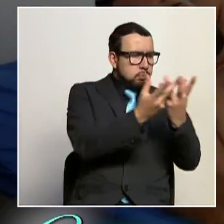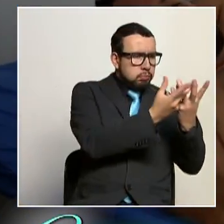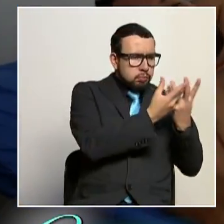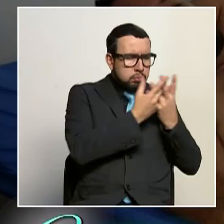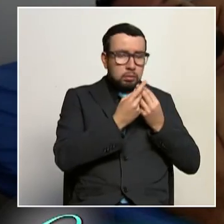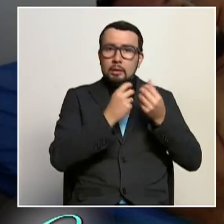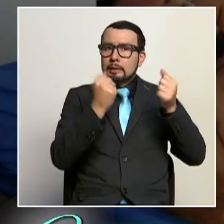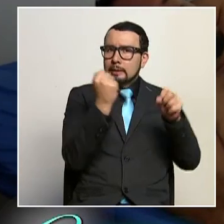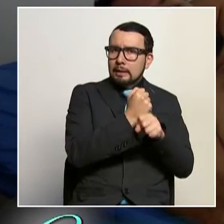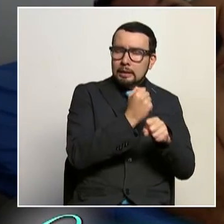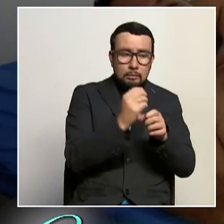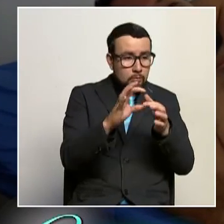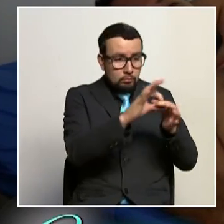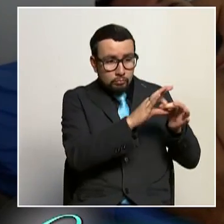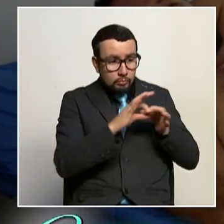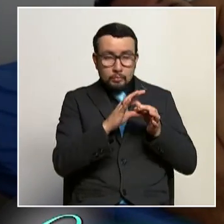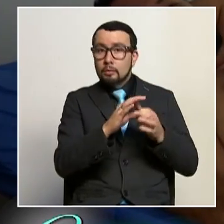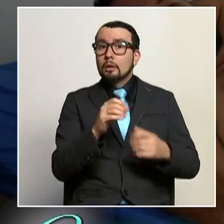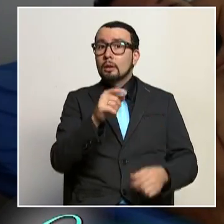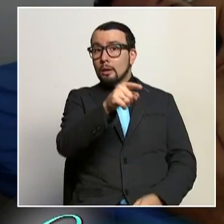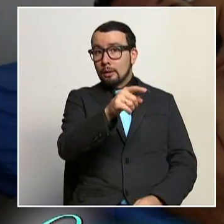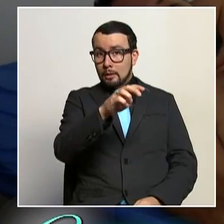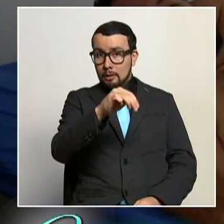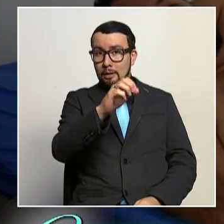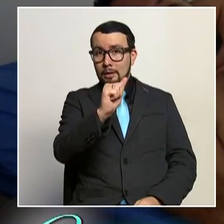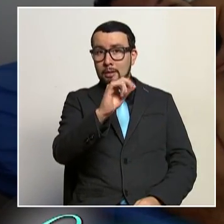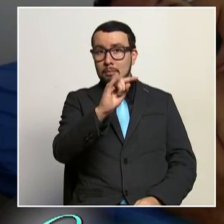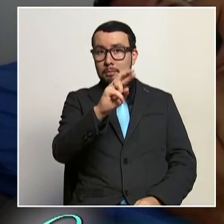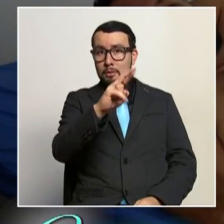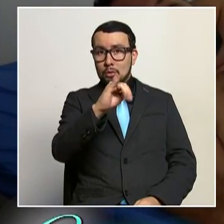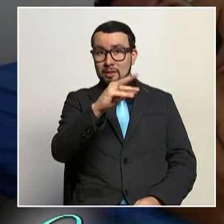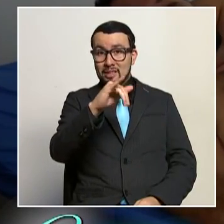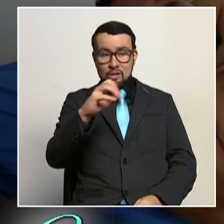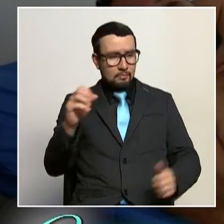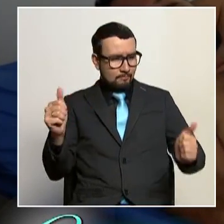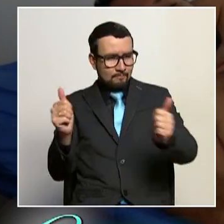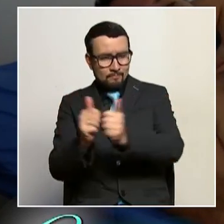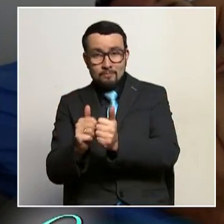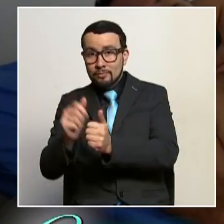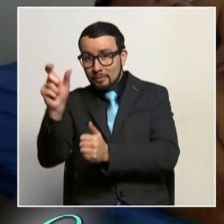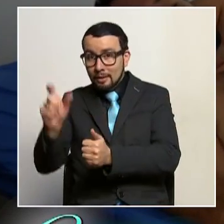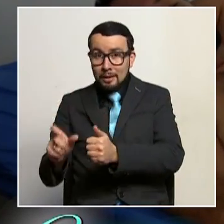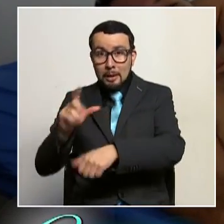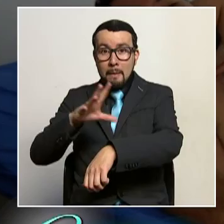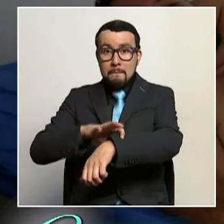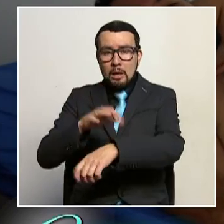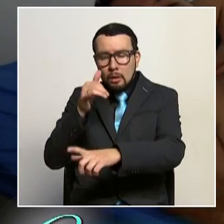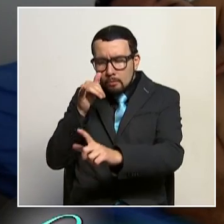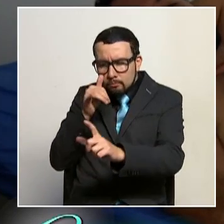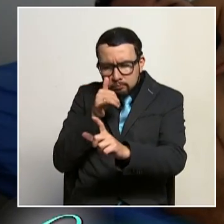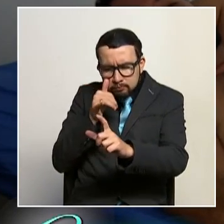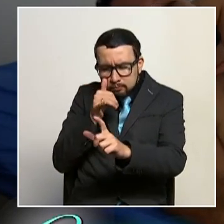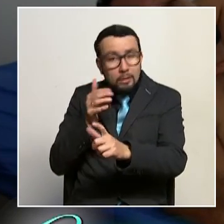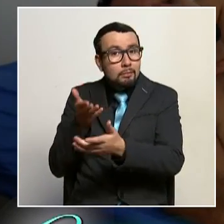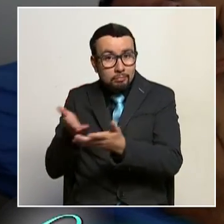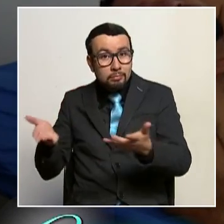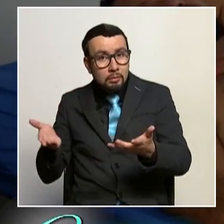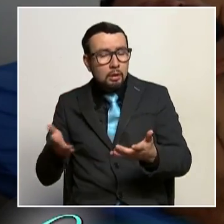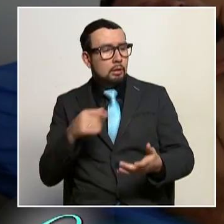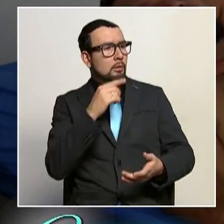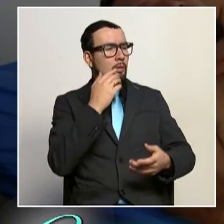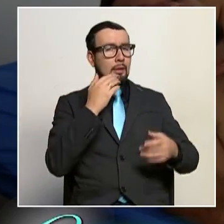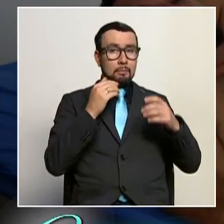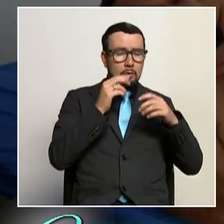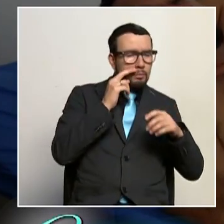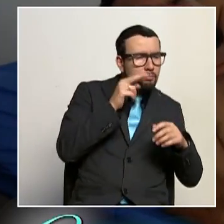y el doctor Mauricio Rojas Barreto siempre trabaja la mano con el patólogo. Y entonces uno ve la lesión